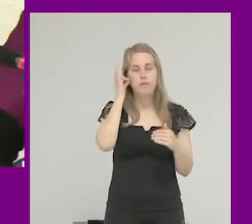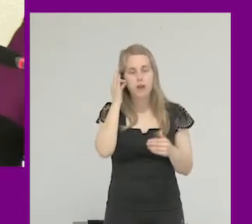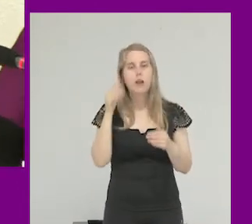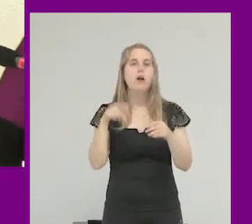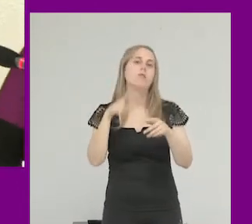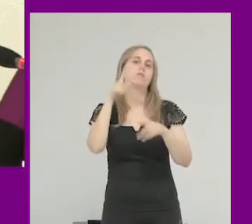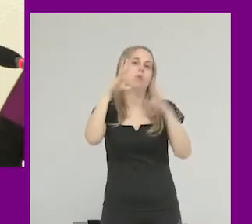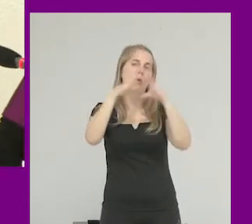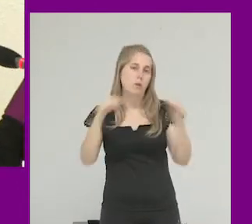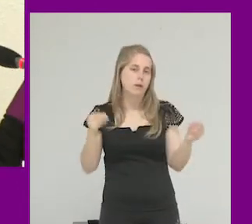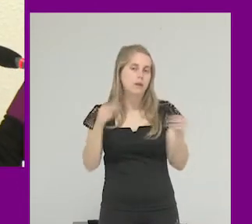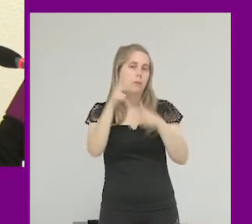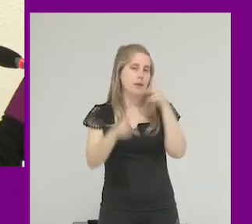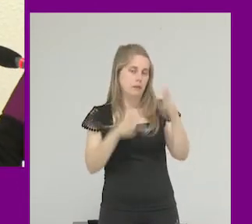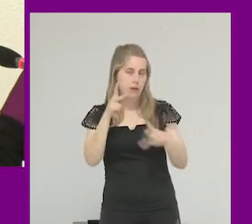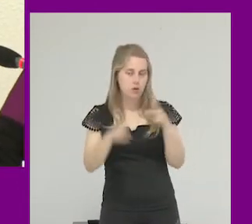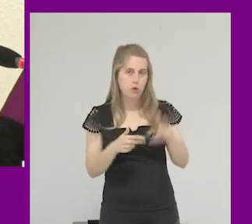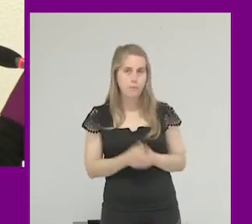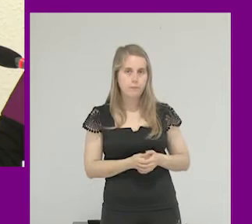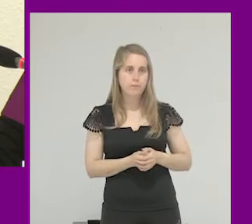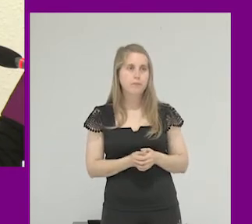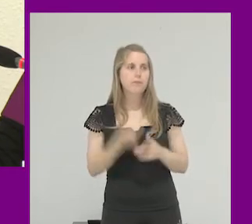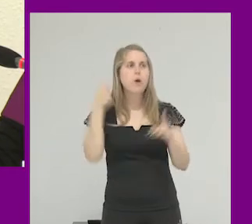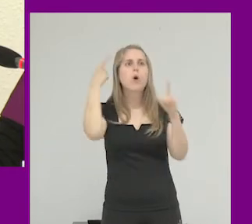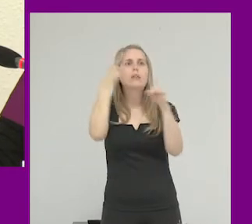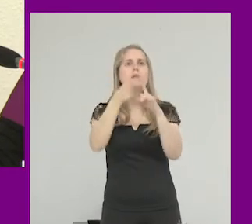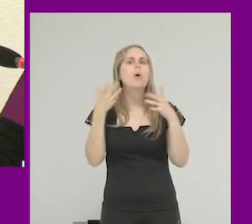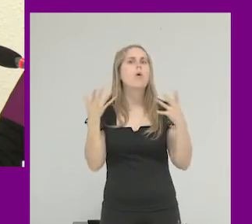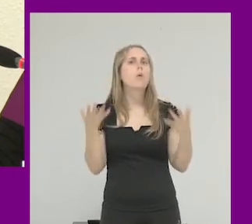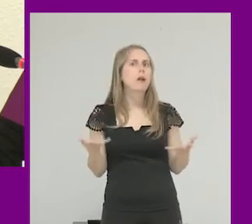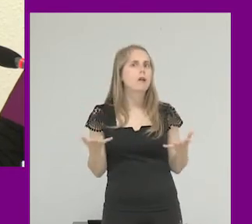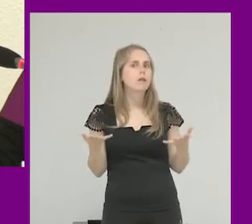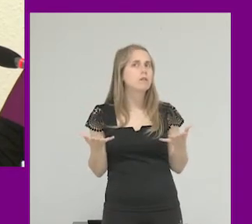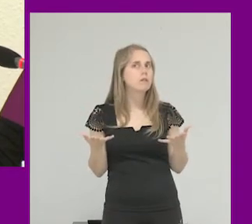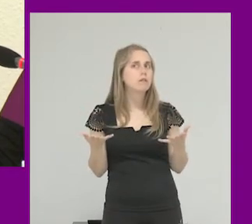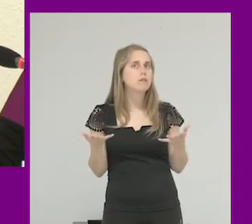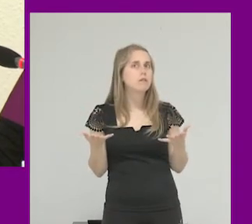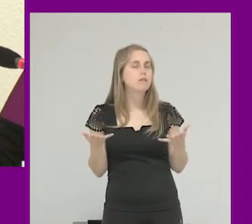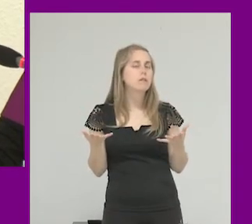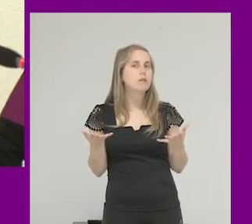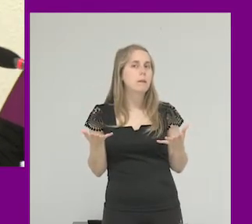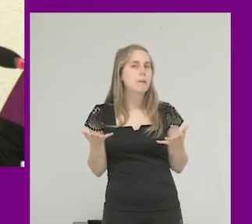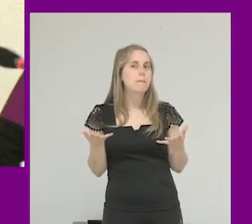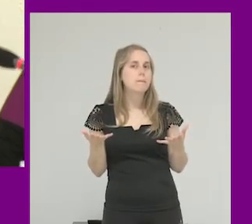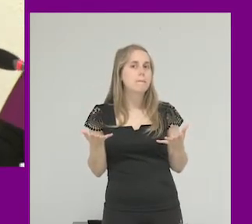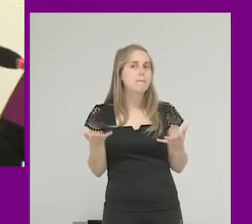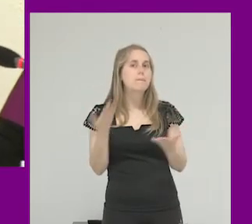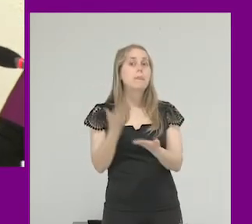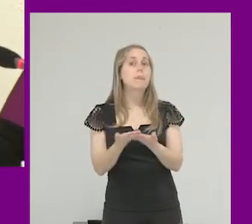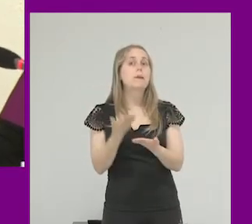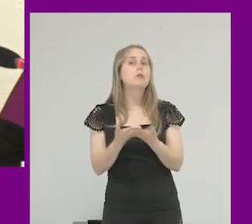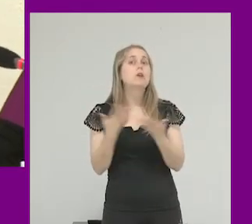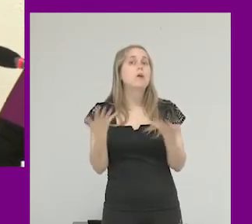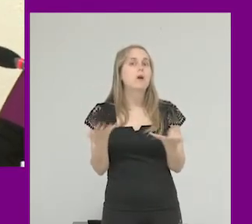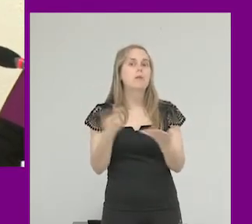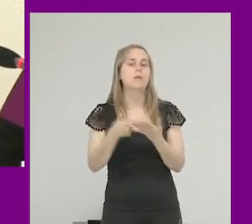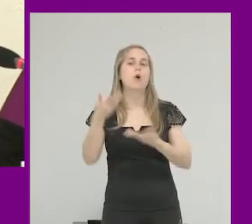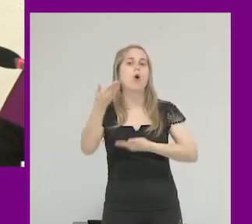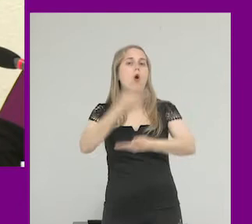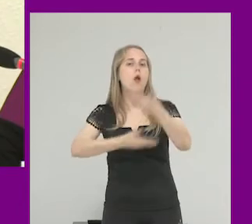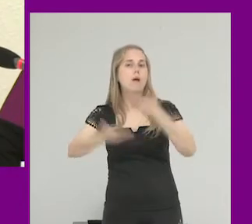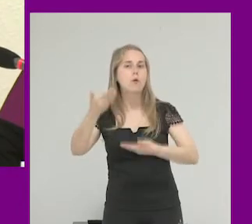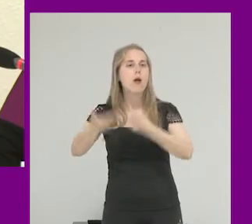Vasco. Con el objeto, por una parte, de demostrar cuál es la